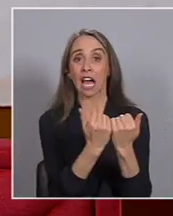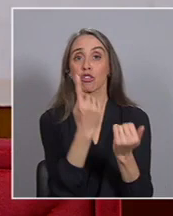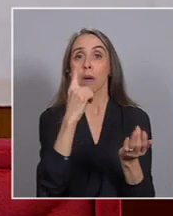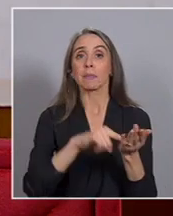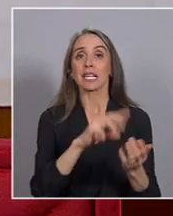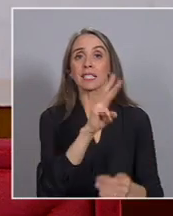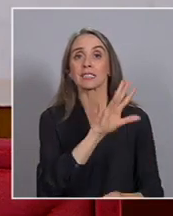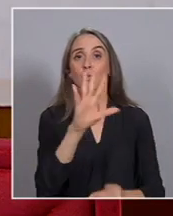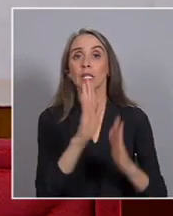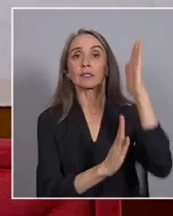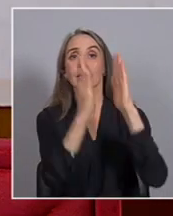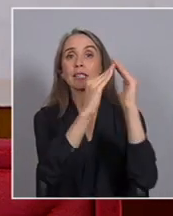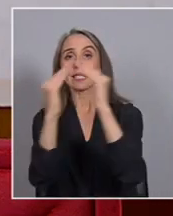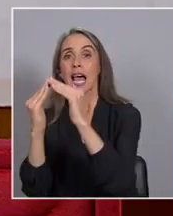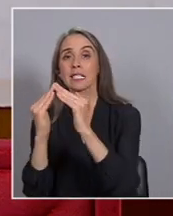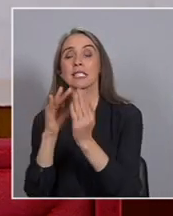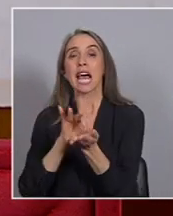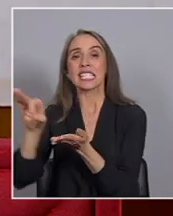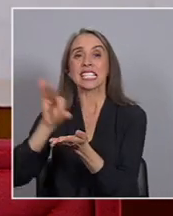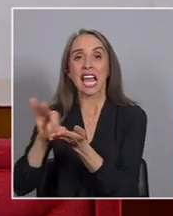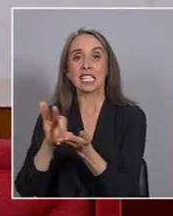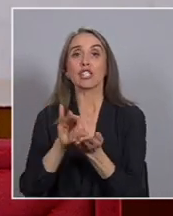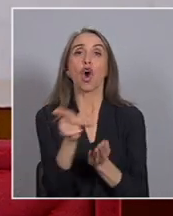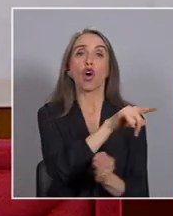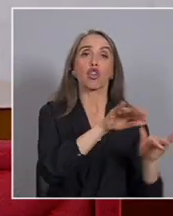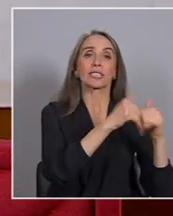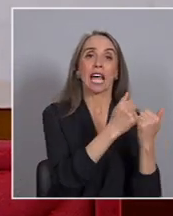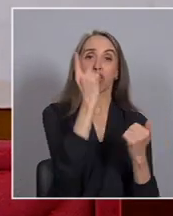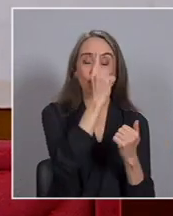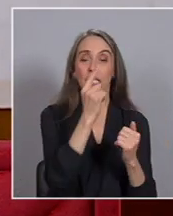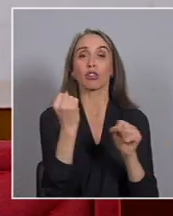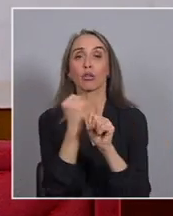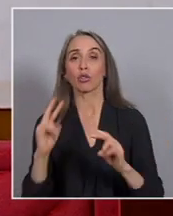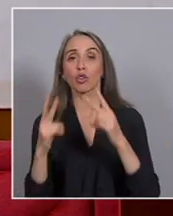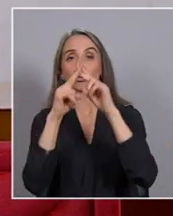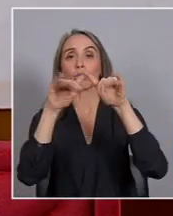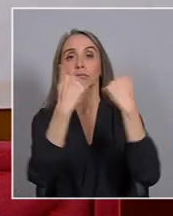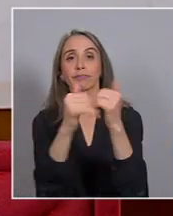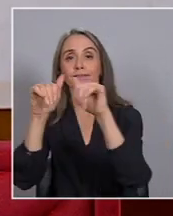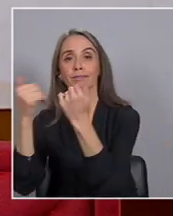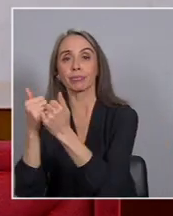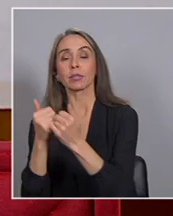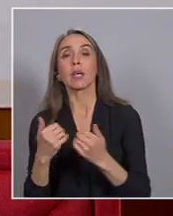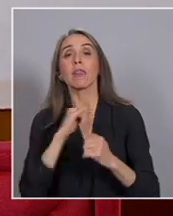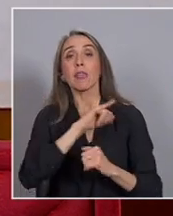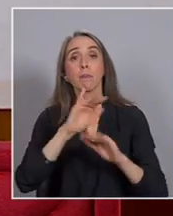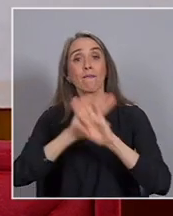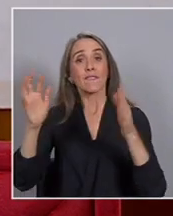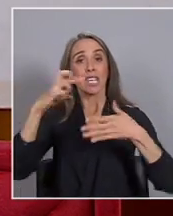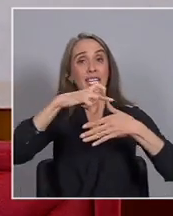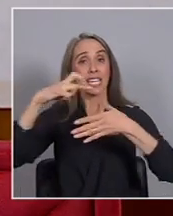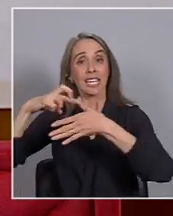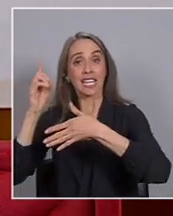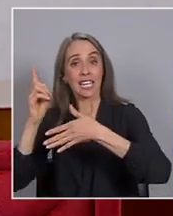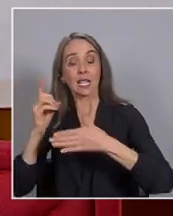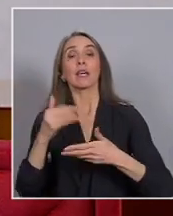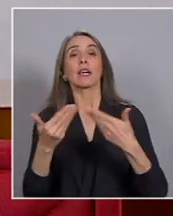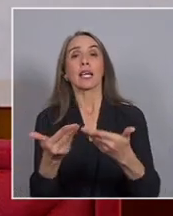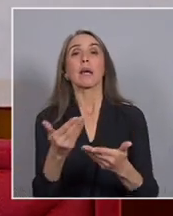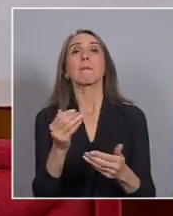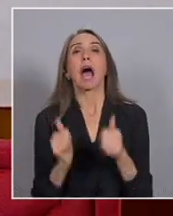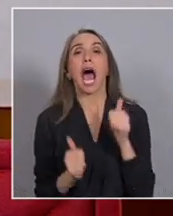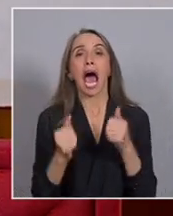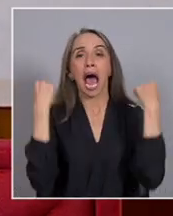1.355 viviendas sociales en Cerrillo, así como también importantes obras de infraestructura deportiva que van a quedar al servicio de nuestros atletas, pero